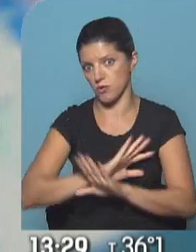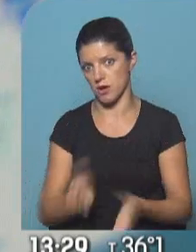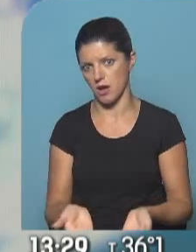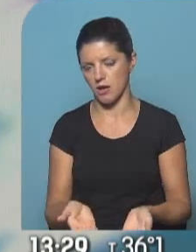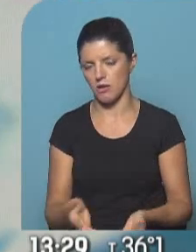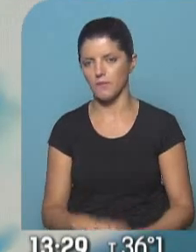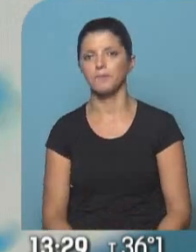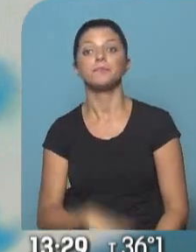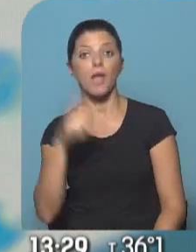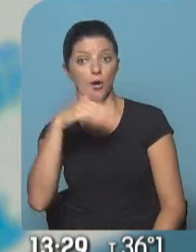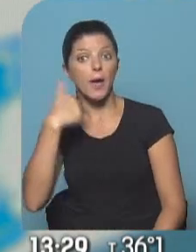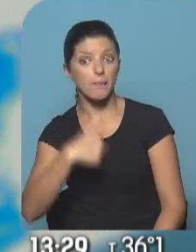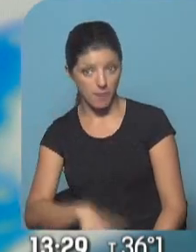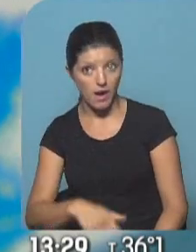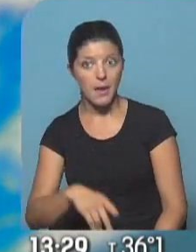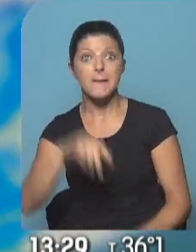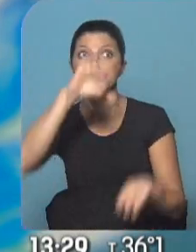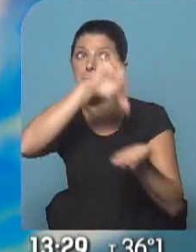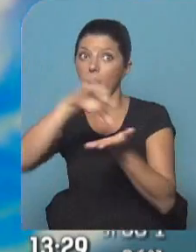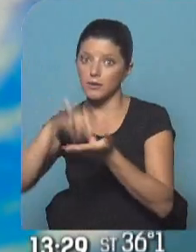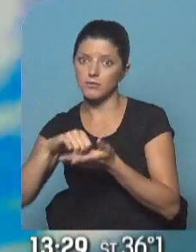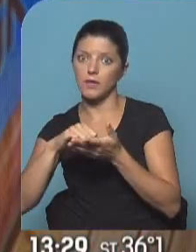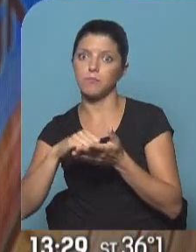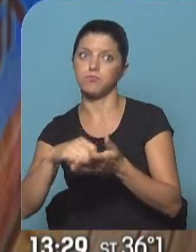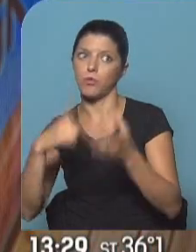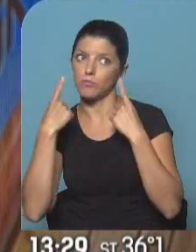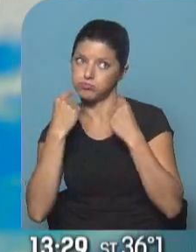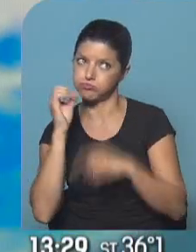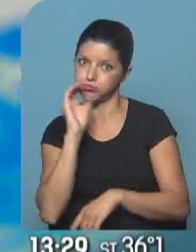haber ahora, que son las protestas de los países por el no ingreso de esos activistas. Nos tenemos que preparar para eso.